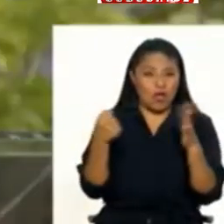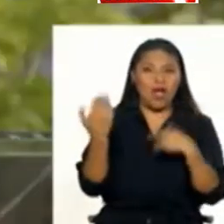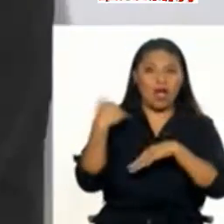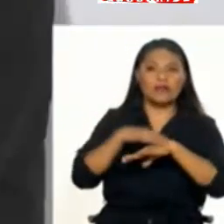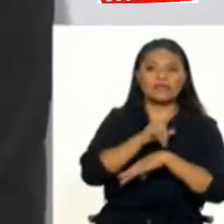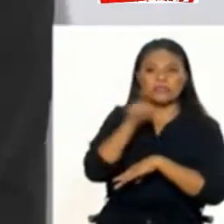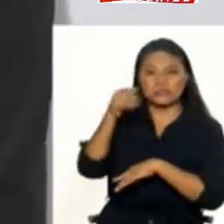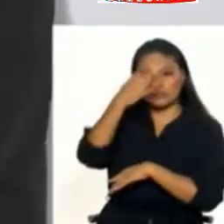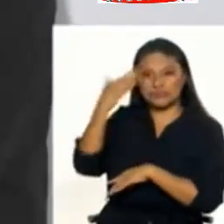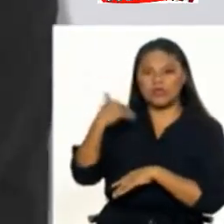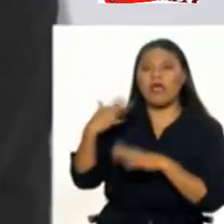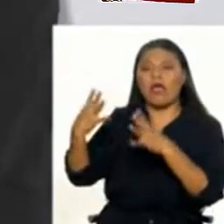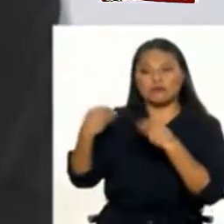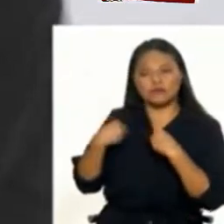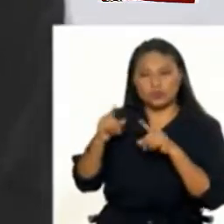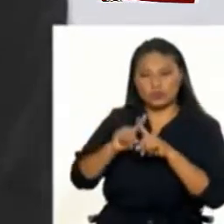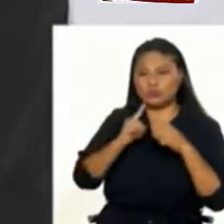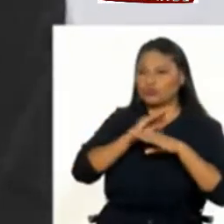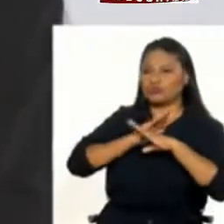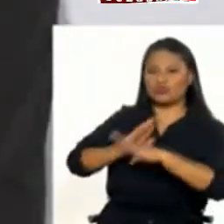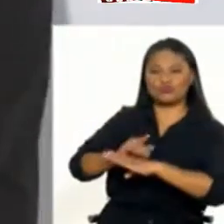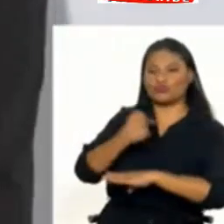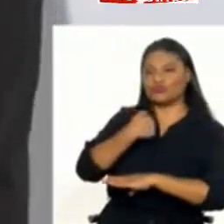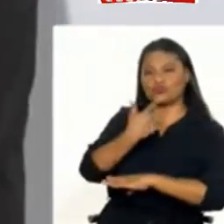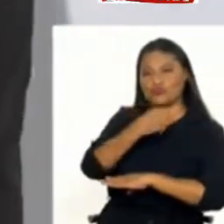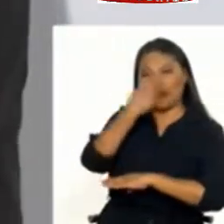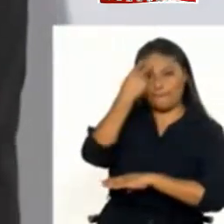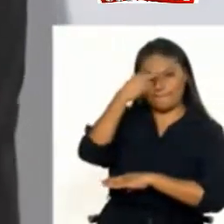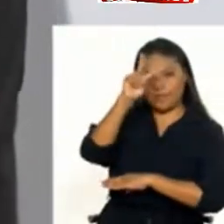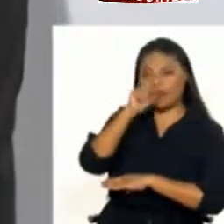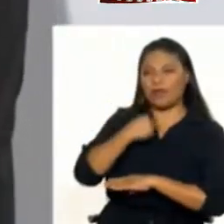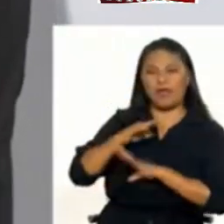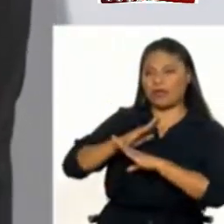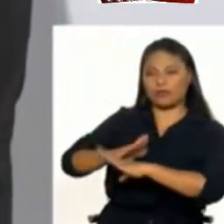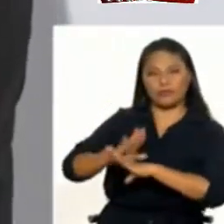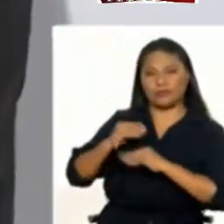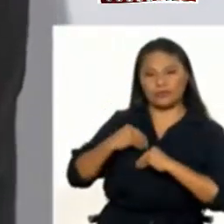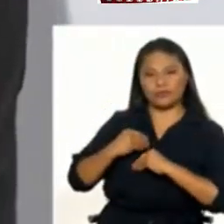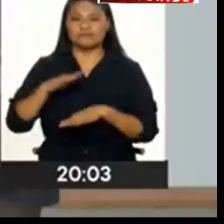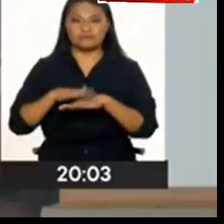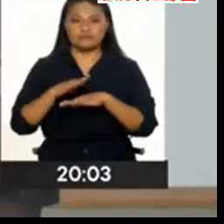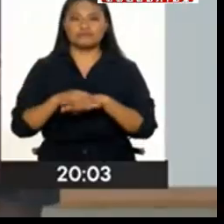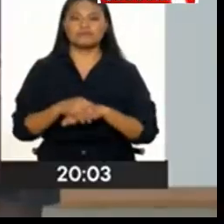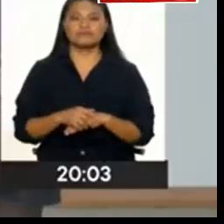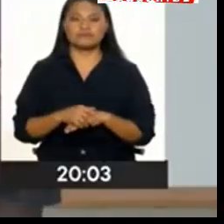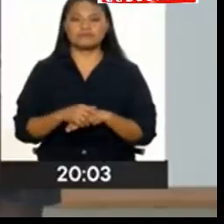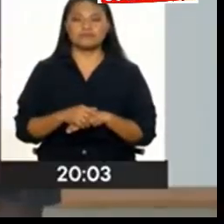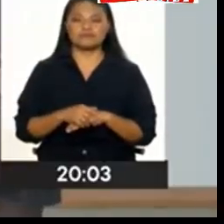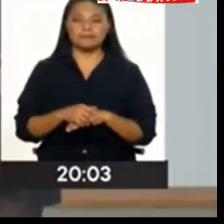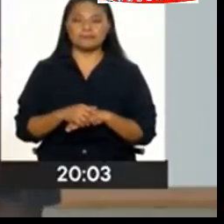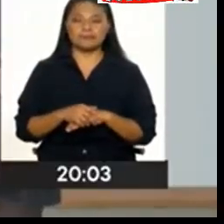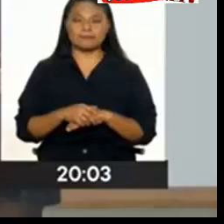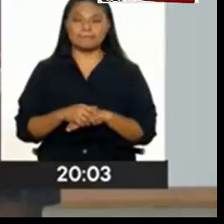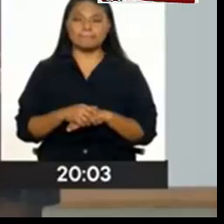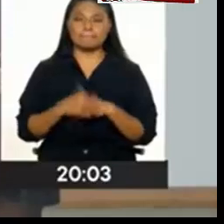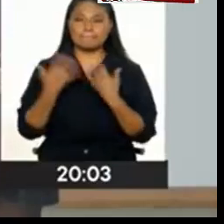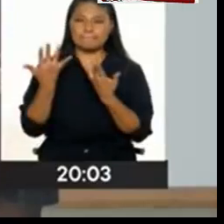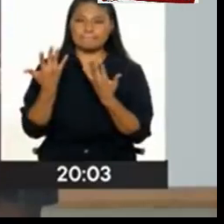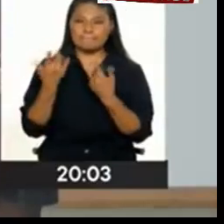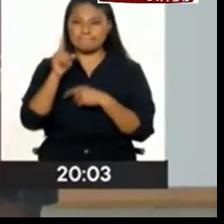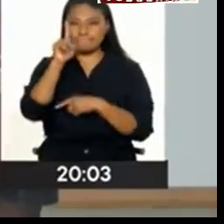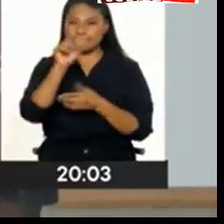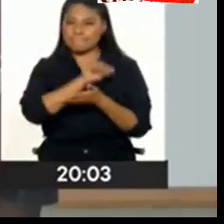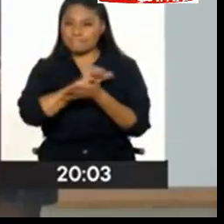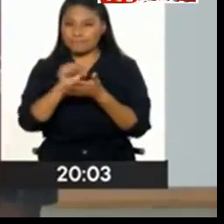Dina Boluarte, el jefe de Estado mexicano se negó a hacer el traspaso de este mandato. Bueno, amigos, ¿tú qué opinas? ¿Esto